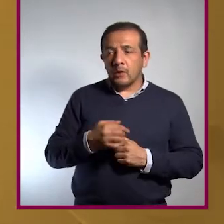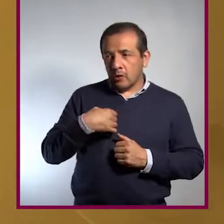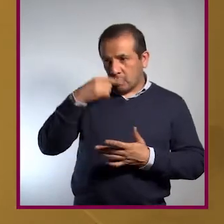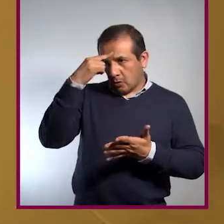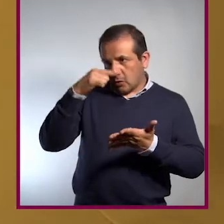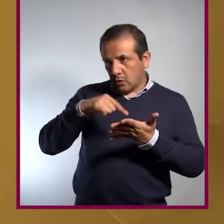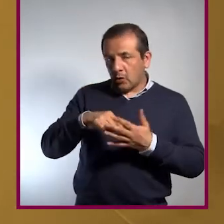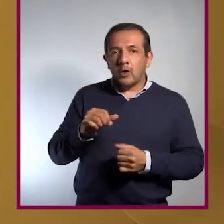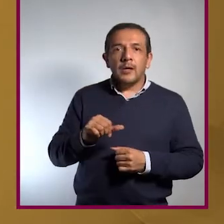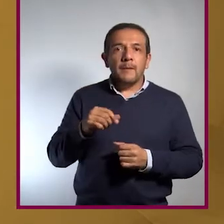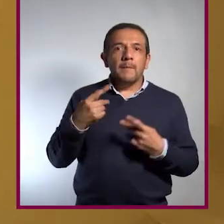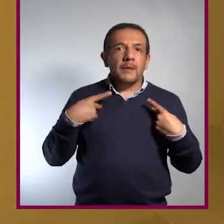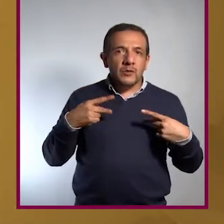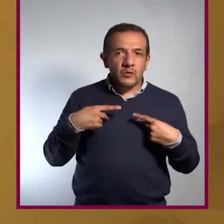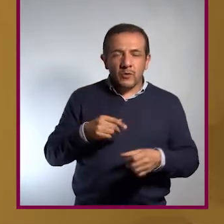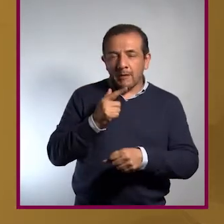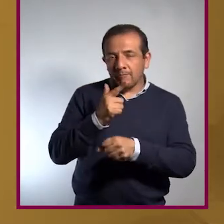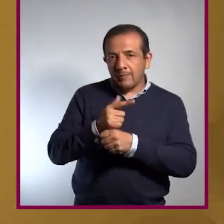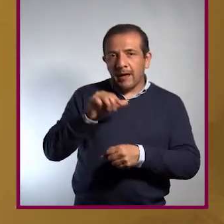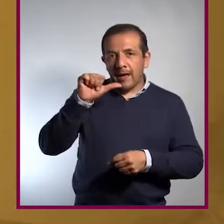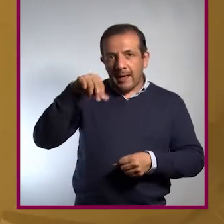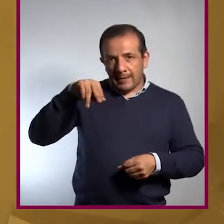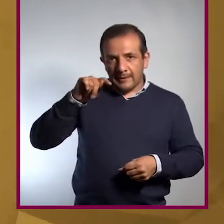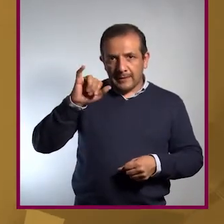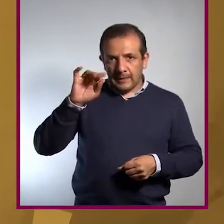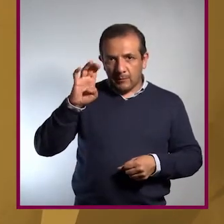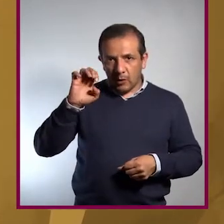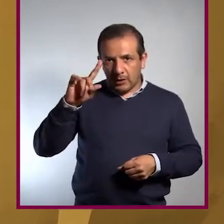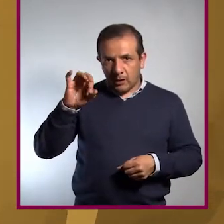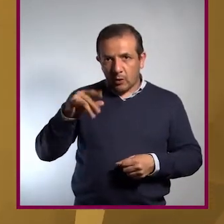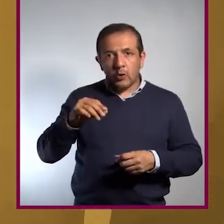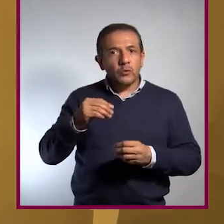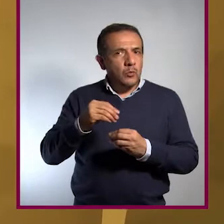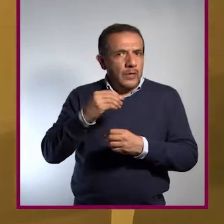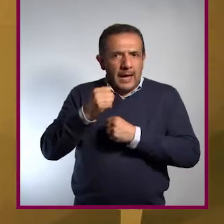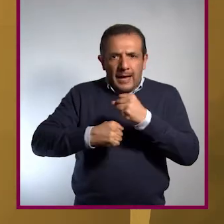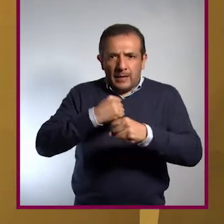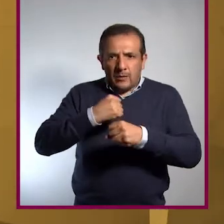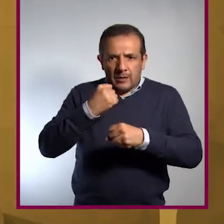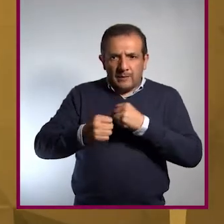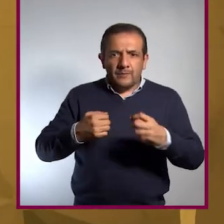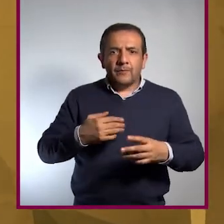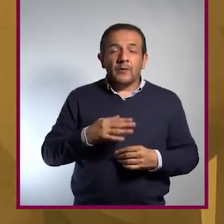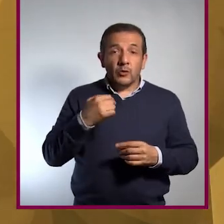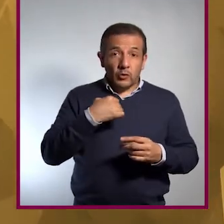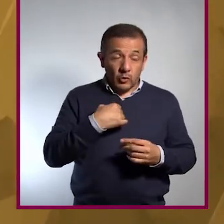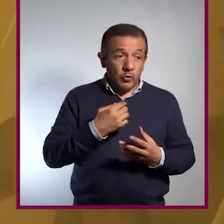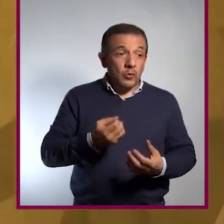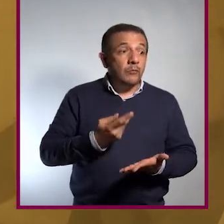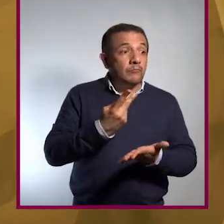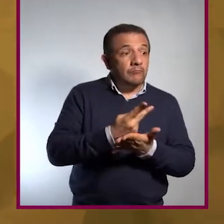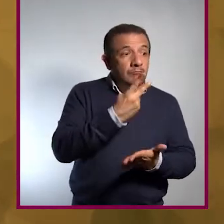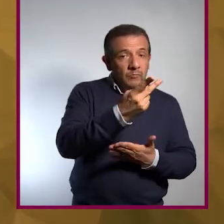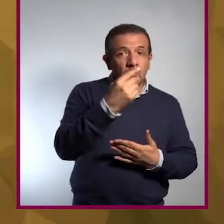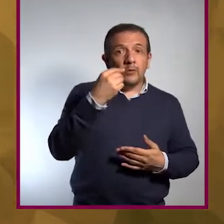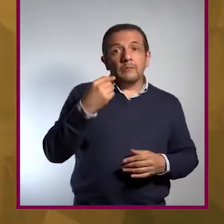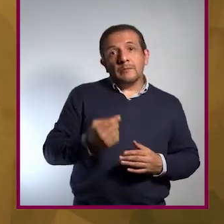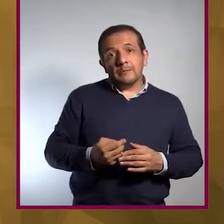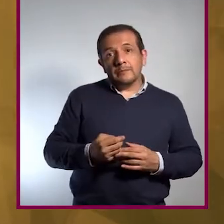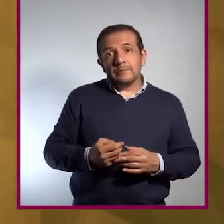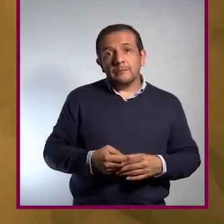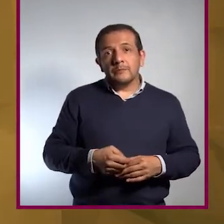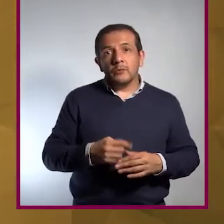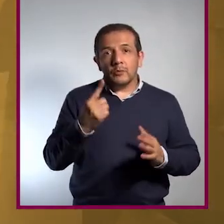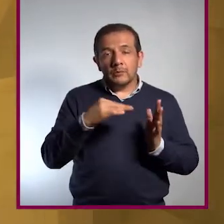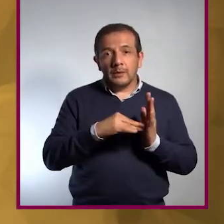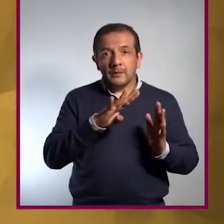los antibióticos y antivirales porque son los que más se consumen por la humanidad durante todos los años. Sería el de 1903